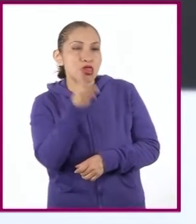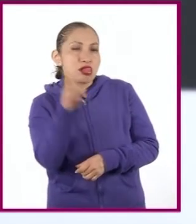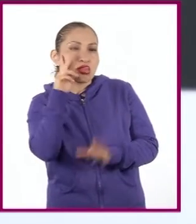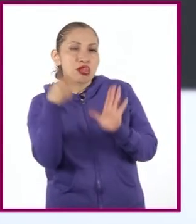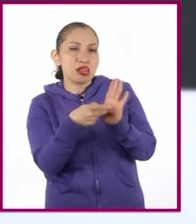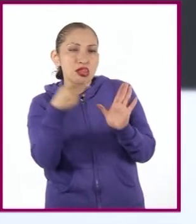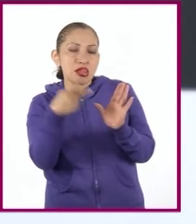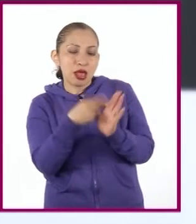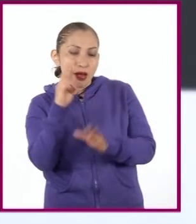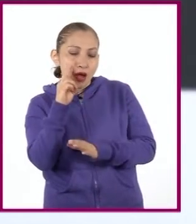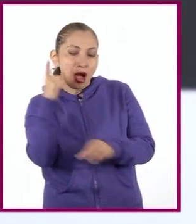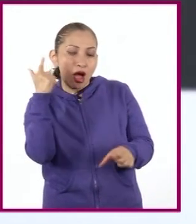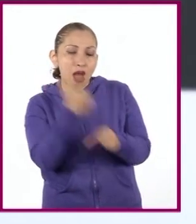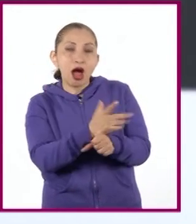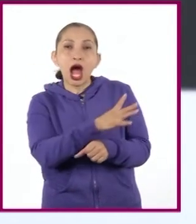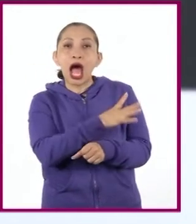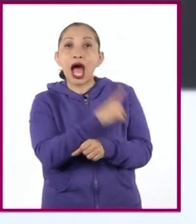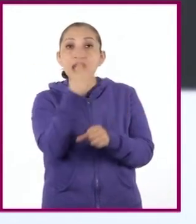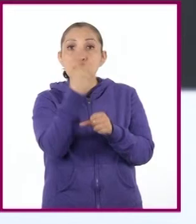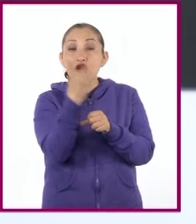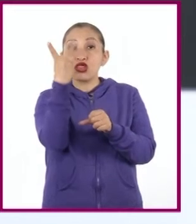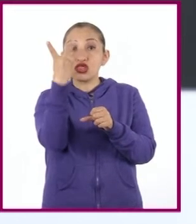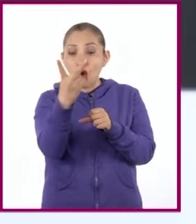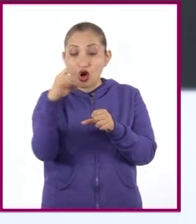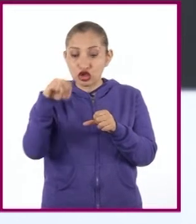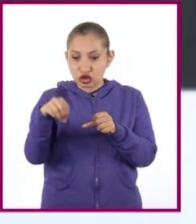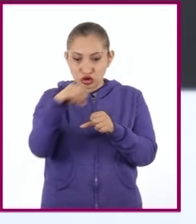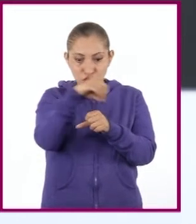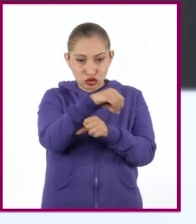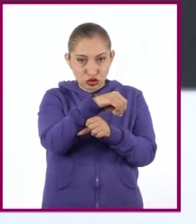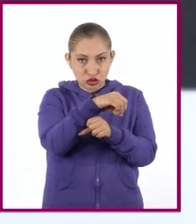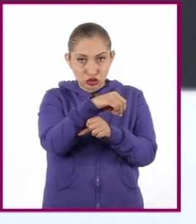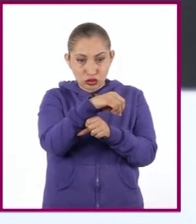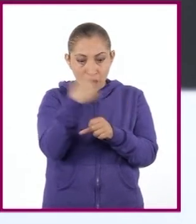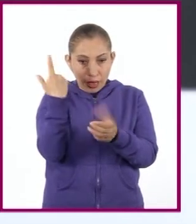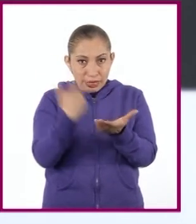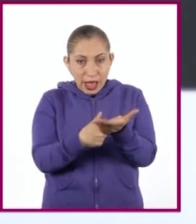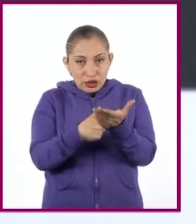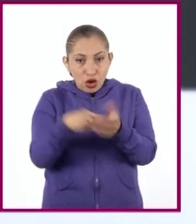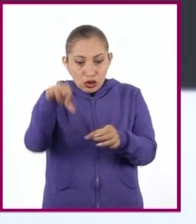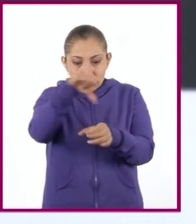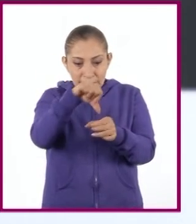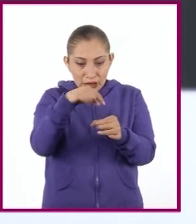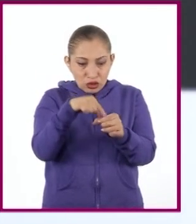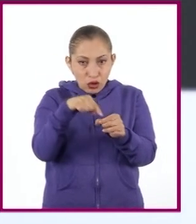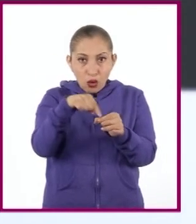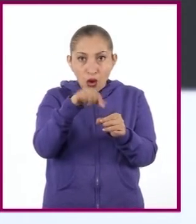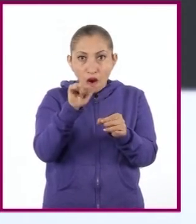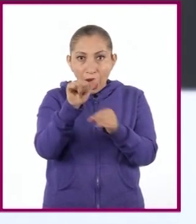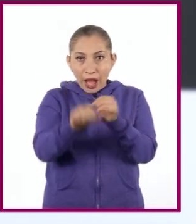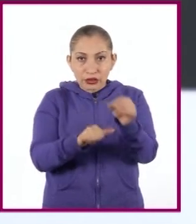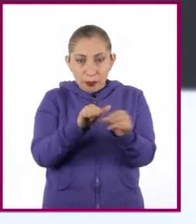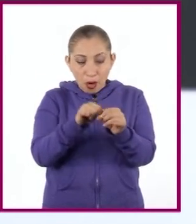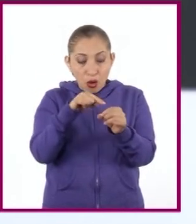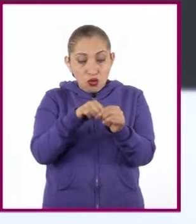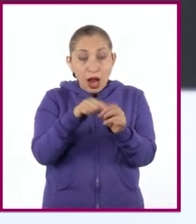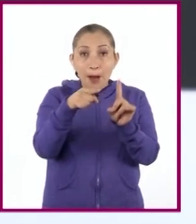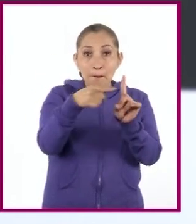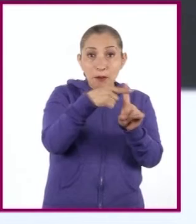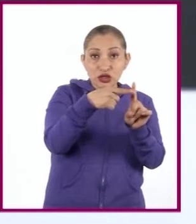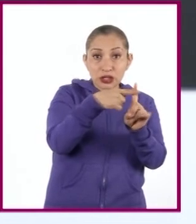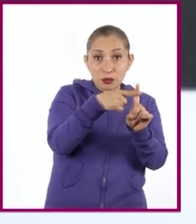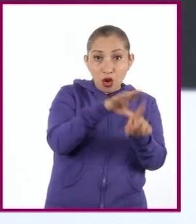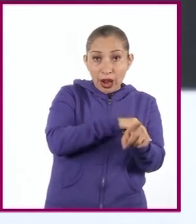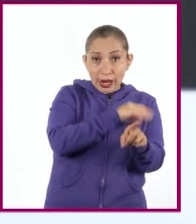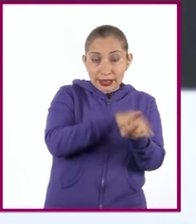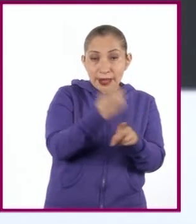experimentos se teorizó que existía un par de partículas más que componían el núcleo de los átomos. Una con carga positiva,